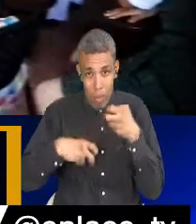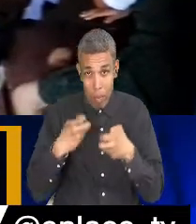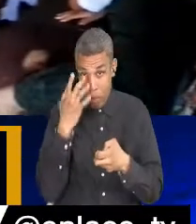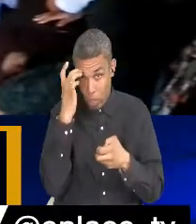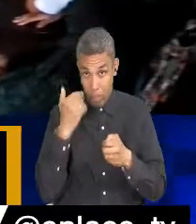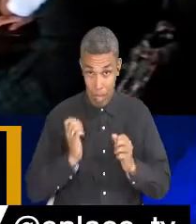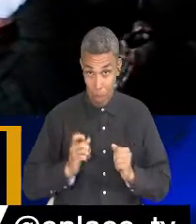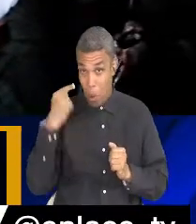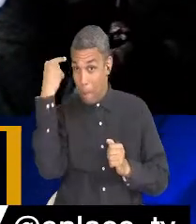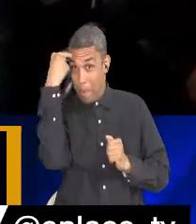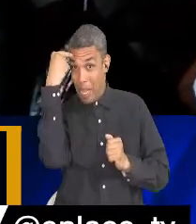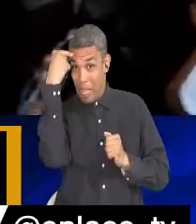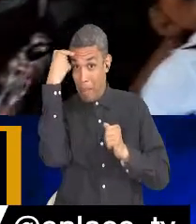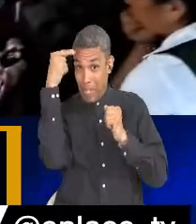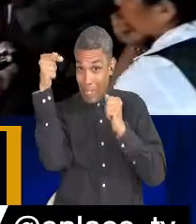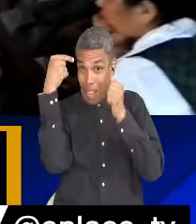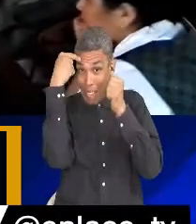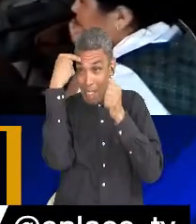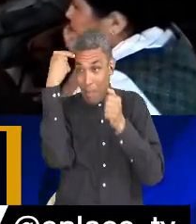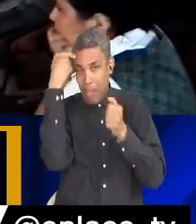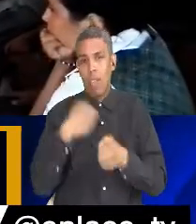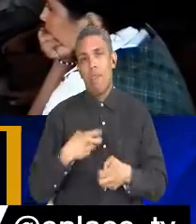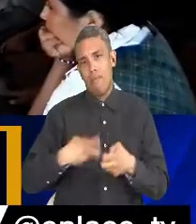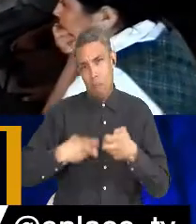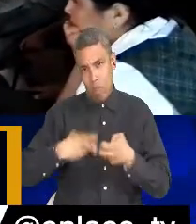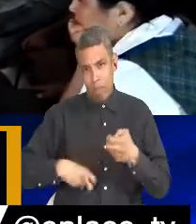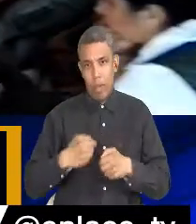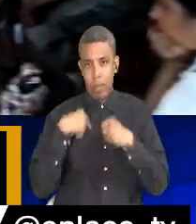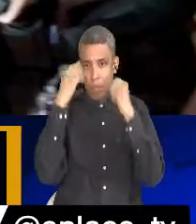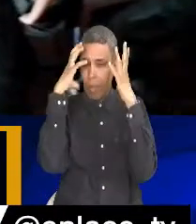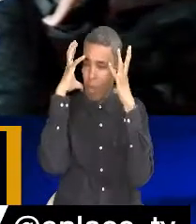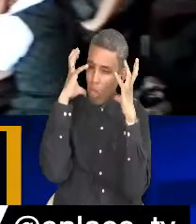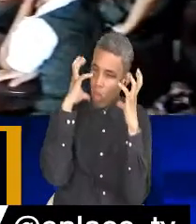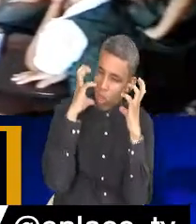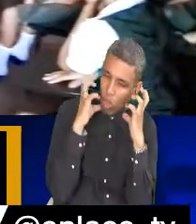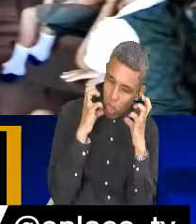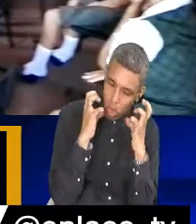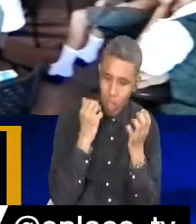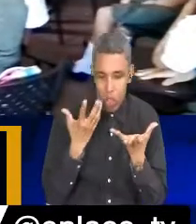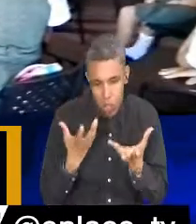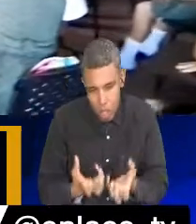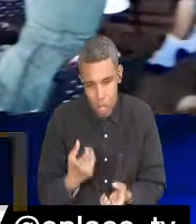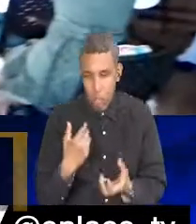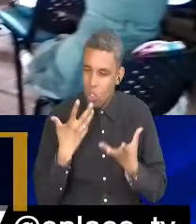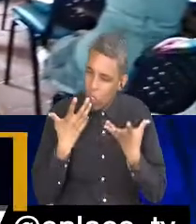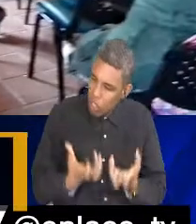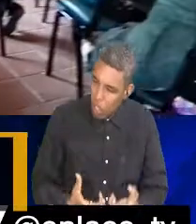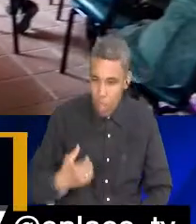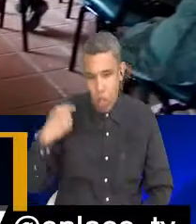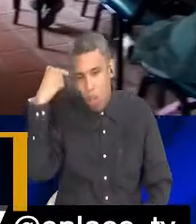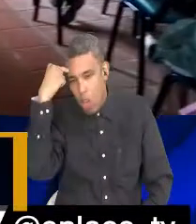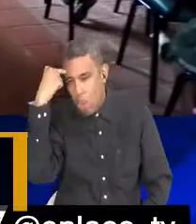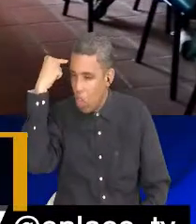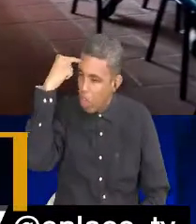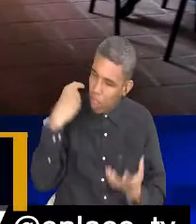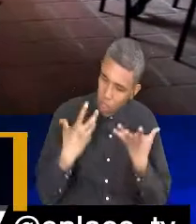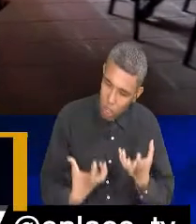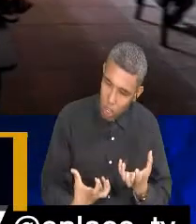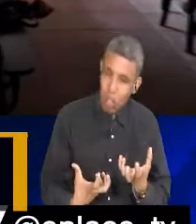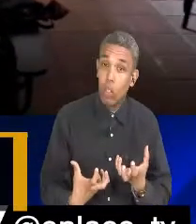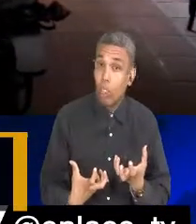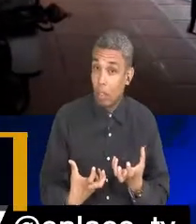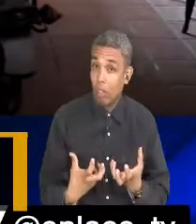Generalmente la depresión es muy común asociada a estas situaciones y también una influenciación de tipo espiritual que